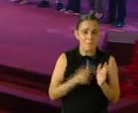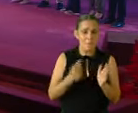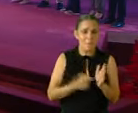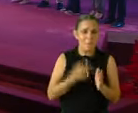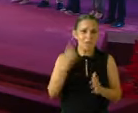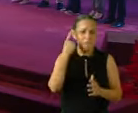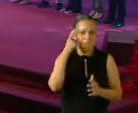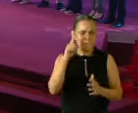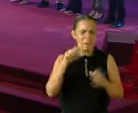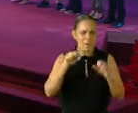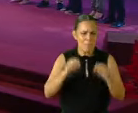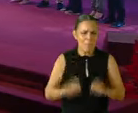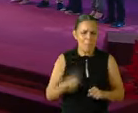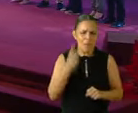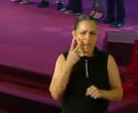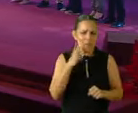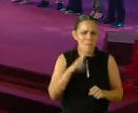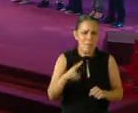Más fotos, más.